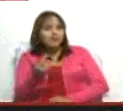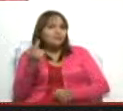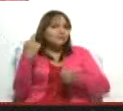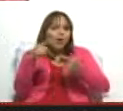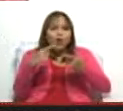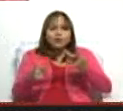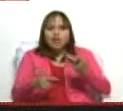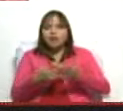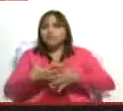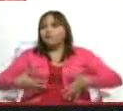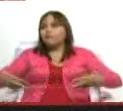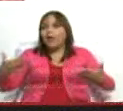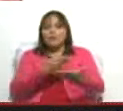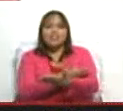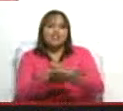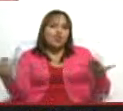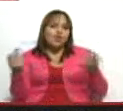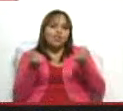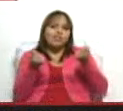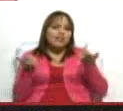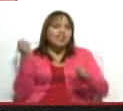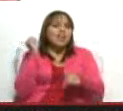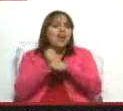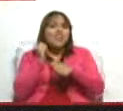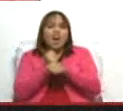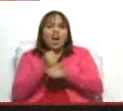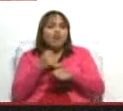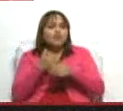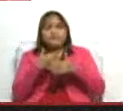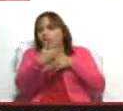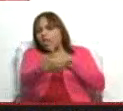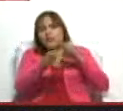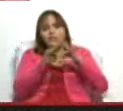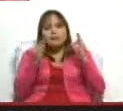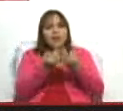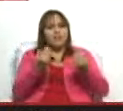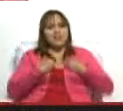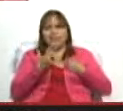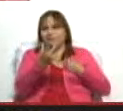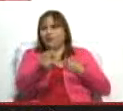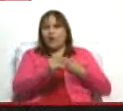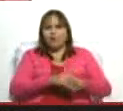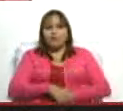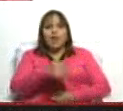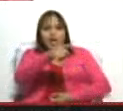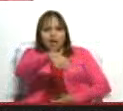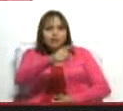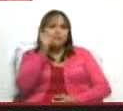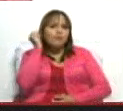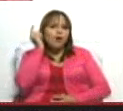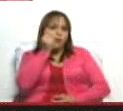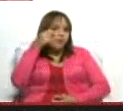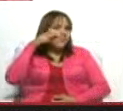de fortuna producto del trabajo de su familia toda la vida. No, son unos pillos y pillas.